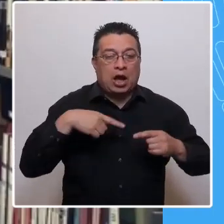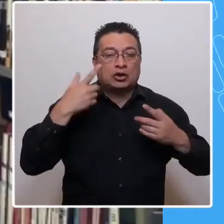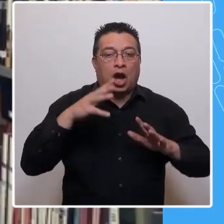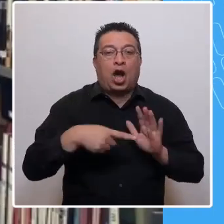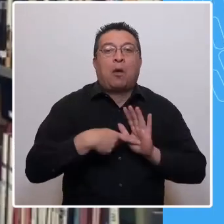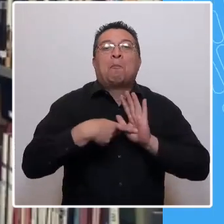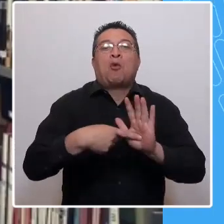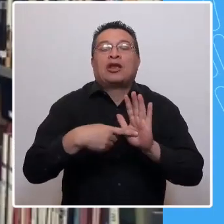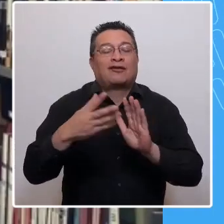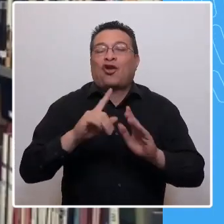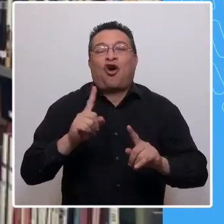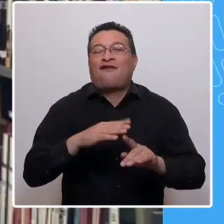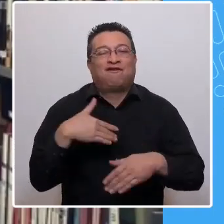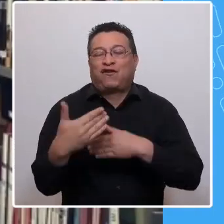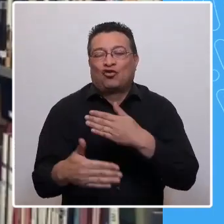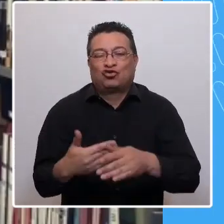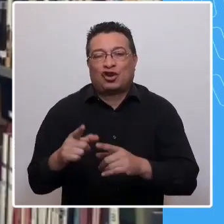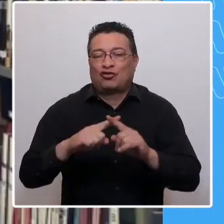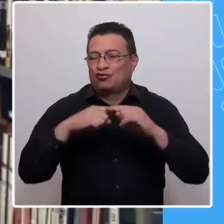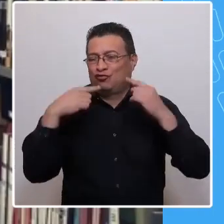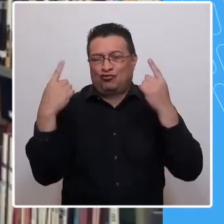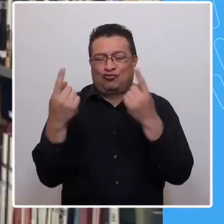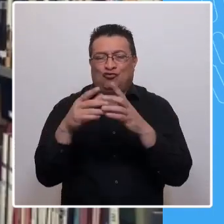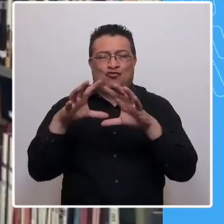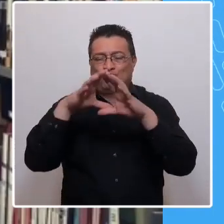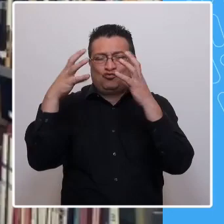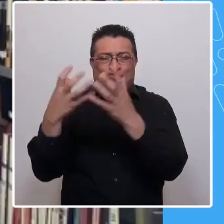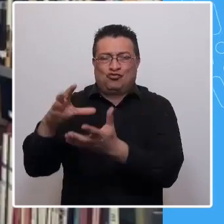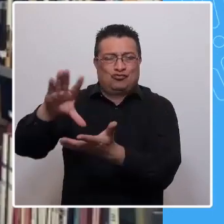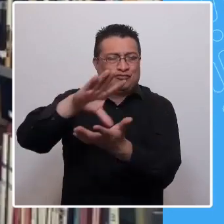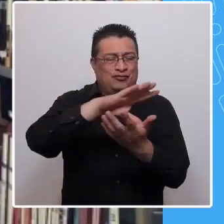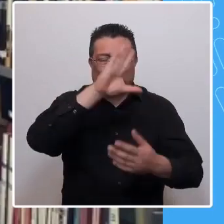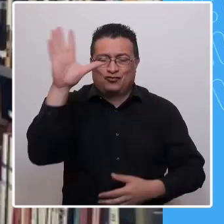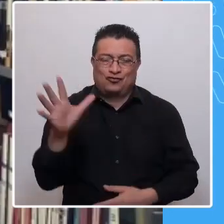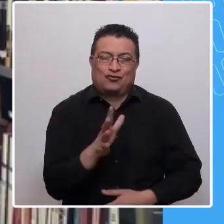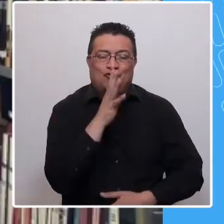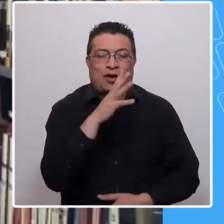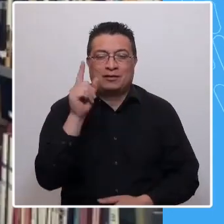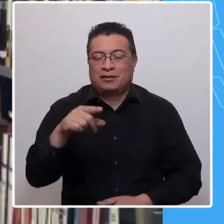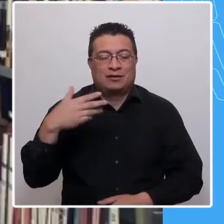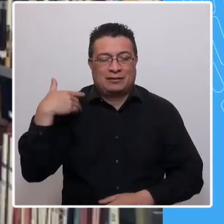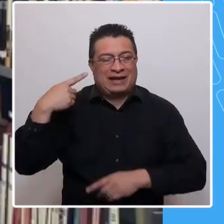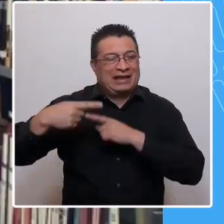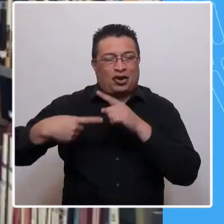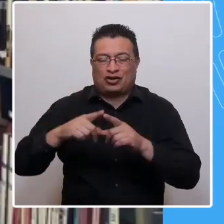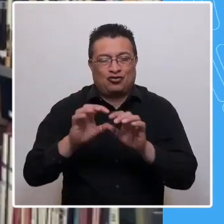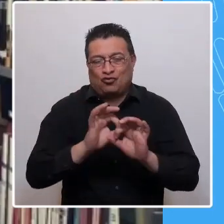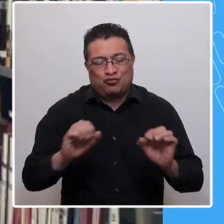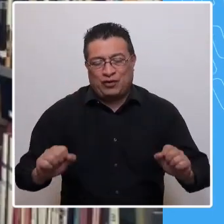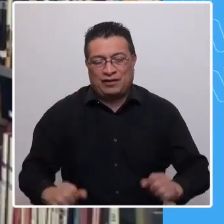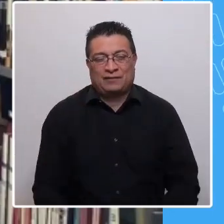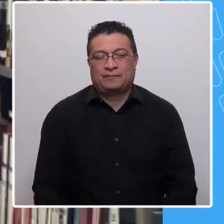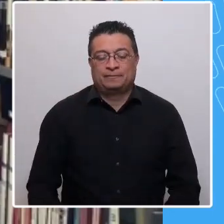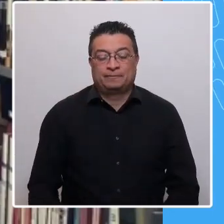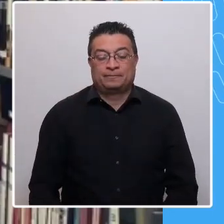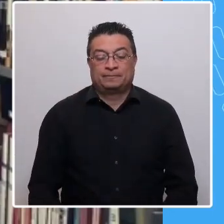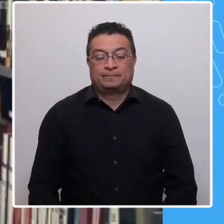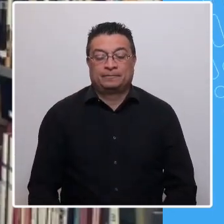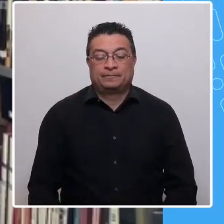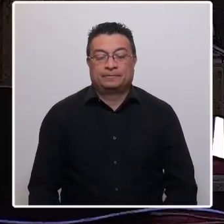demostrado que no funcionan en ningún país ni en ninguna época de la historia.